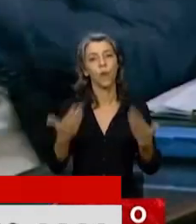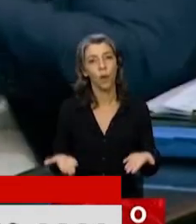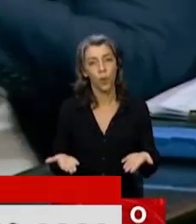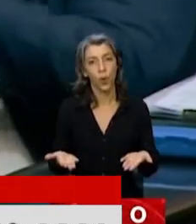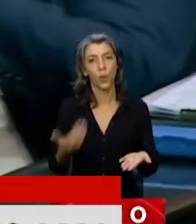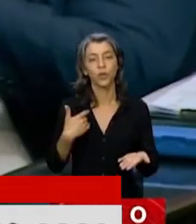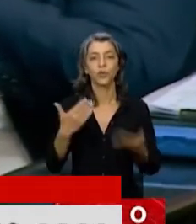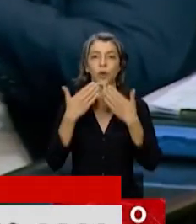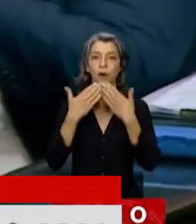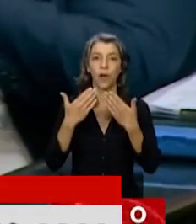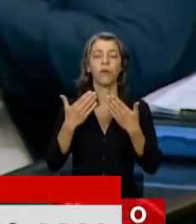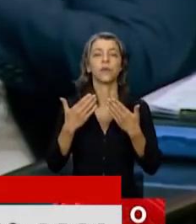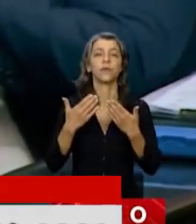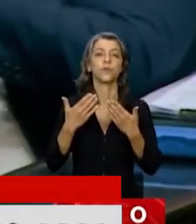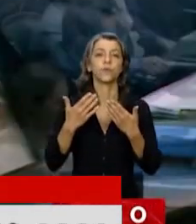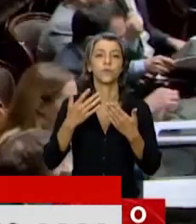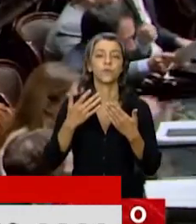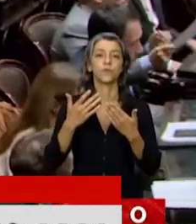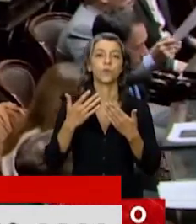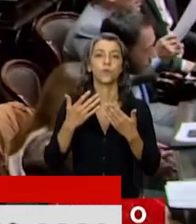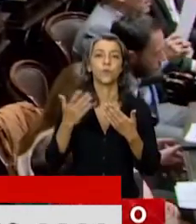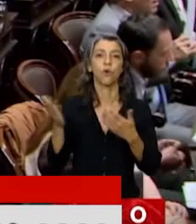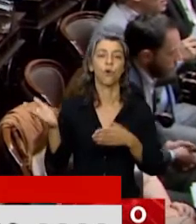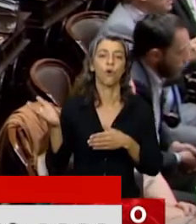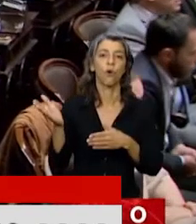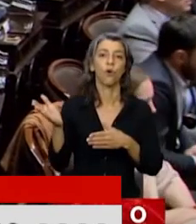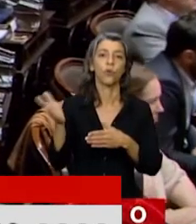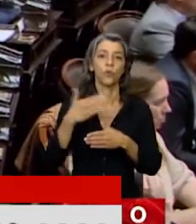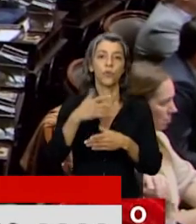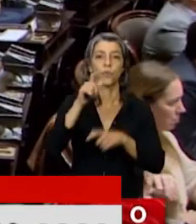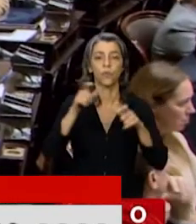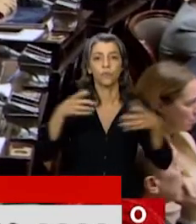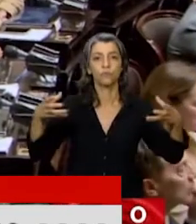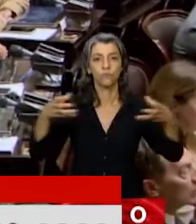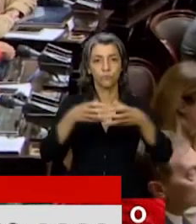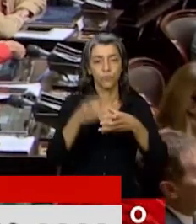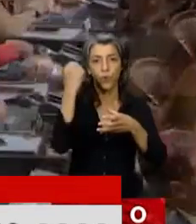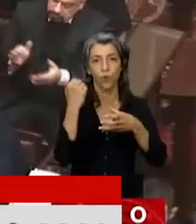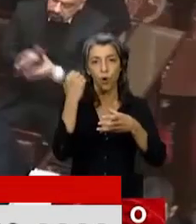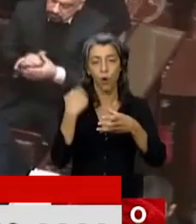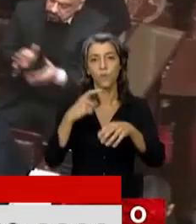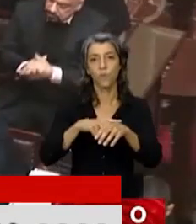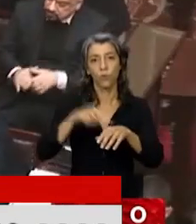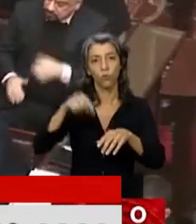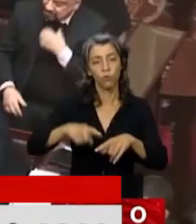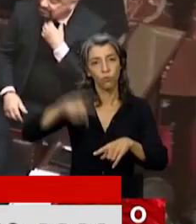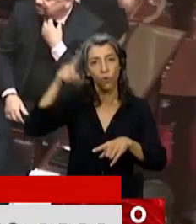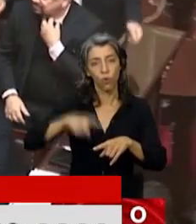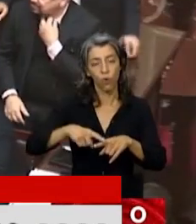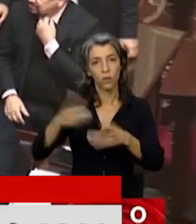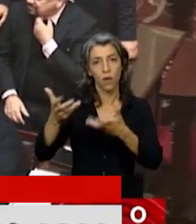presupuesto. Logró la aprobación de manera holgada, 180 votos a favor, 22 votos en contra,